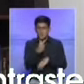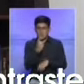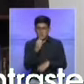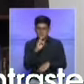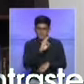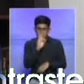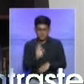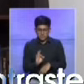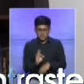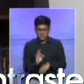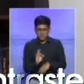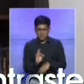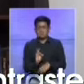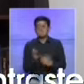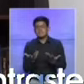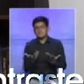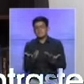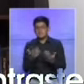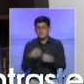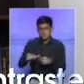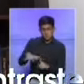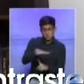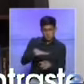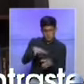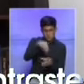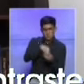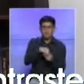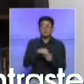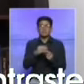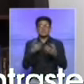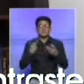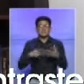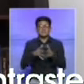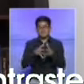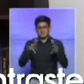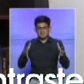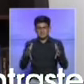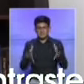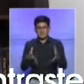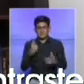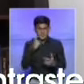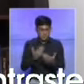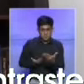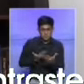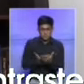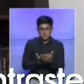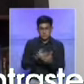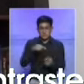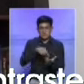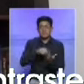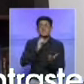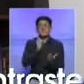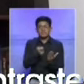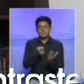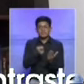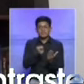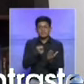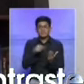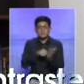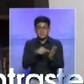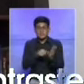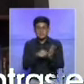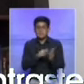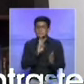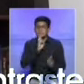1.82% de las instaladas en Puebla. En cuanto al fondo del asunto, en la propuesta se considera que debe confirmarse la